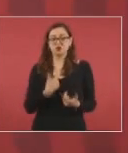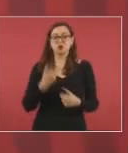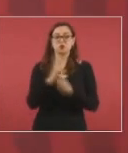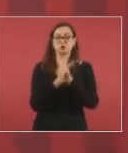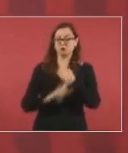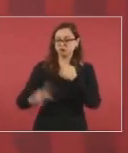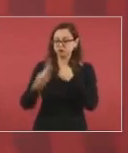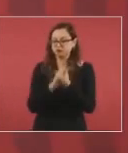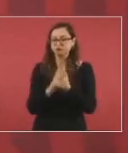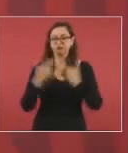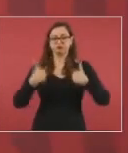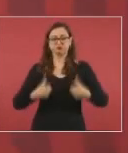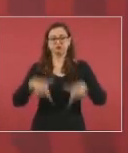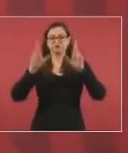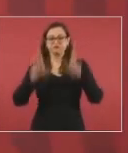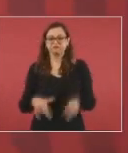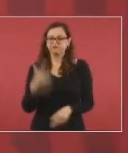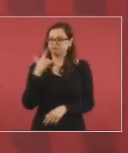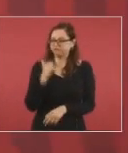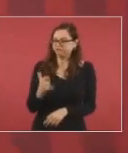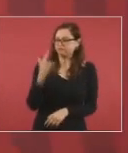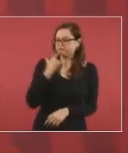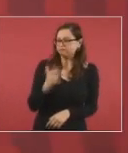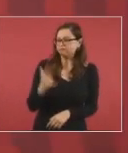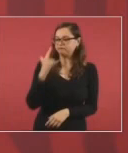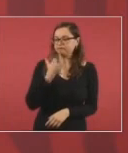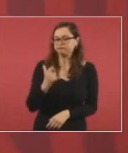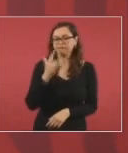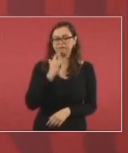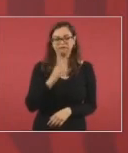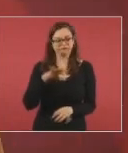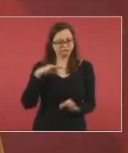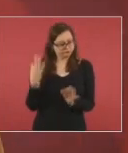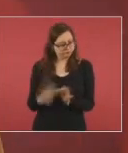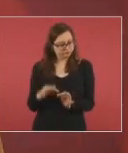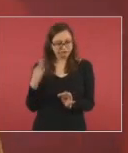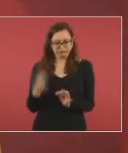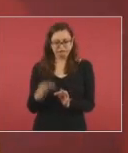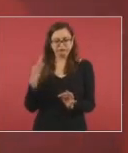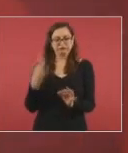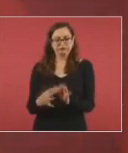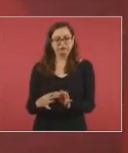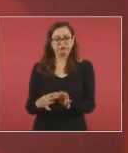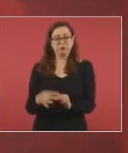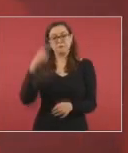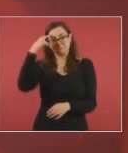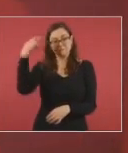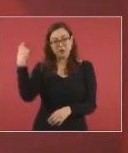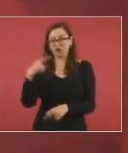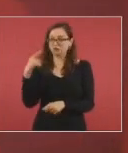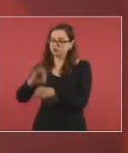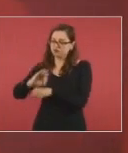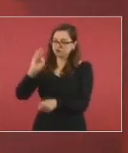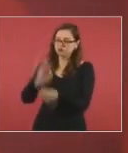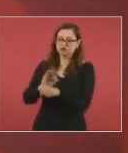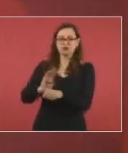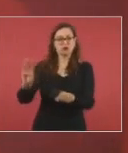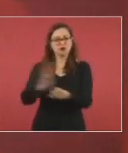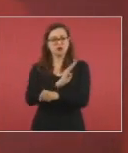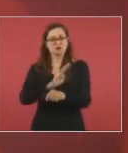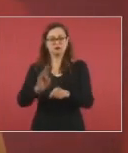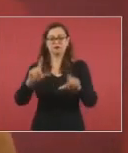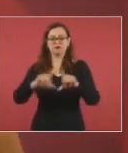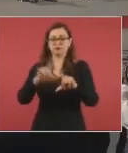Ya estaba en Monterrey, en su casa, con su familia. Ya no sumaba, como dije en mi renuncia,